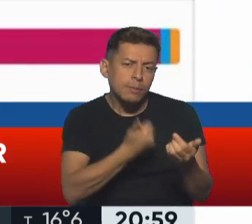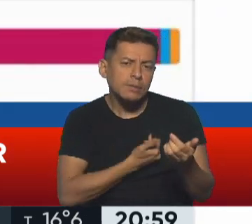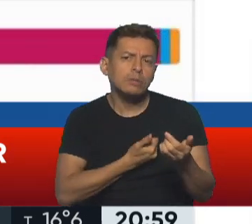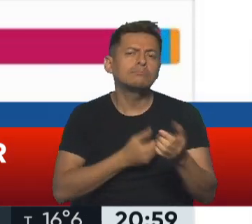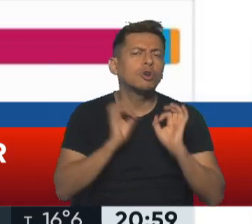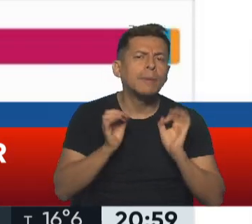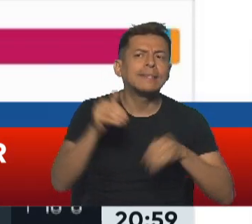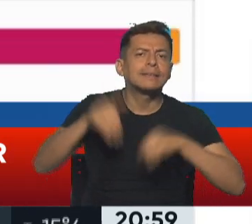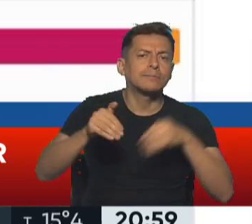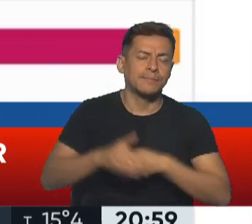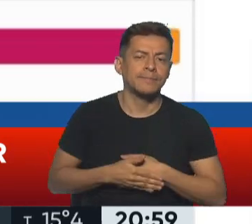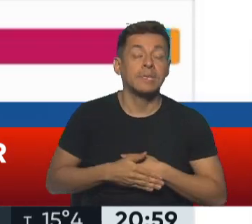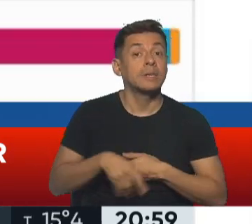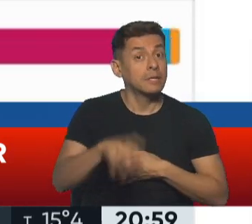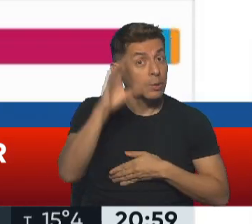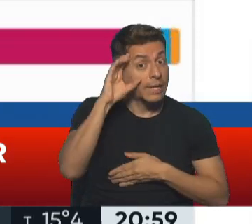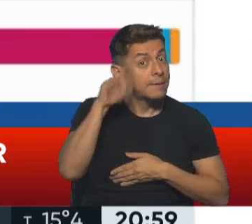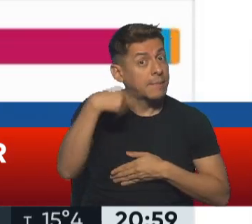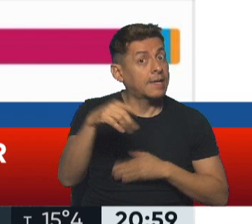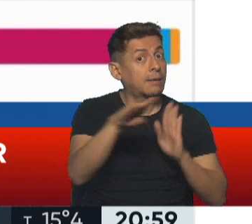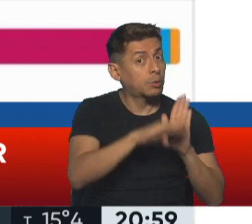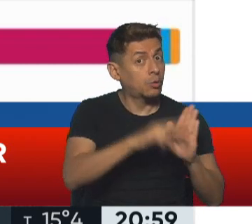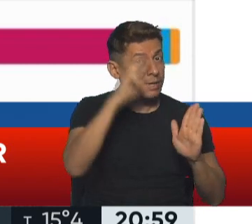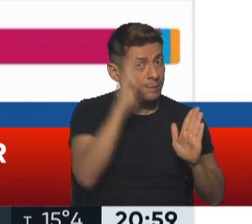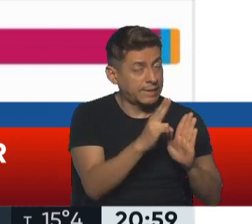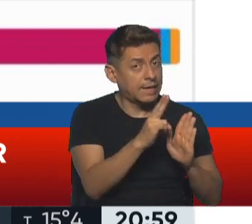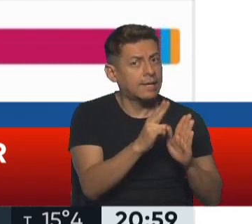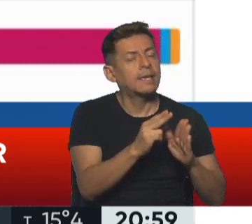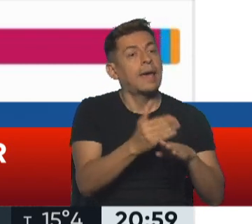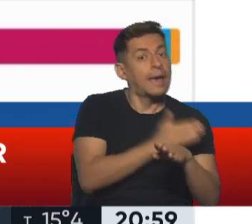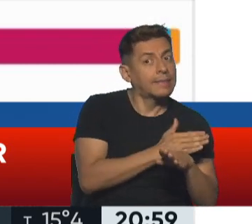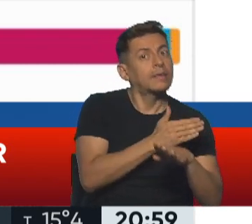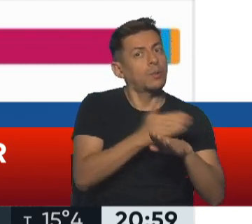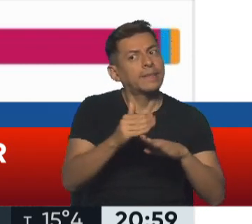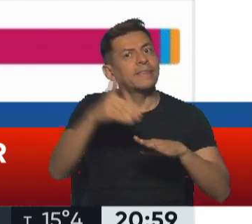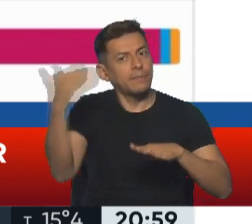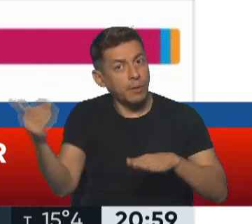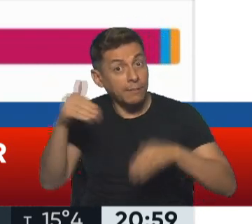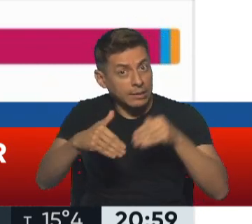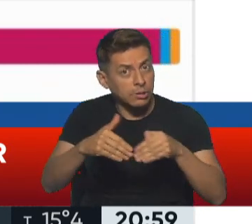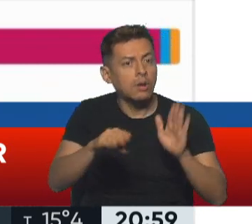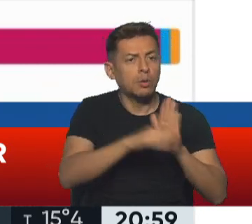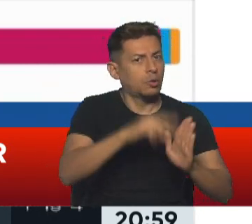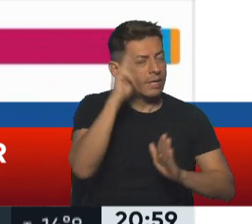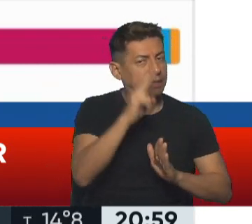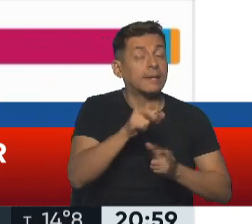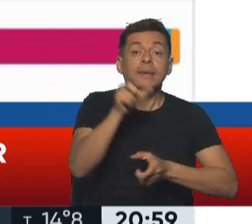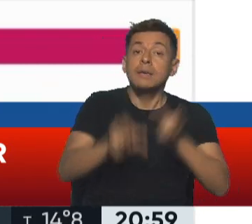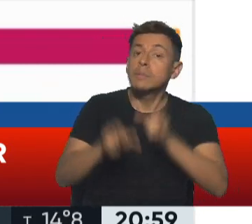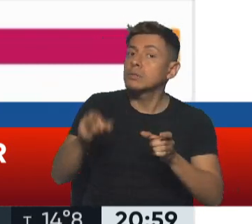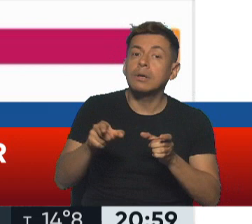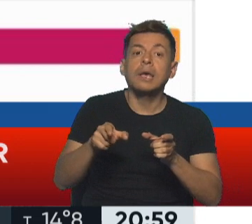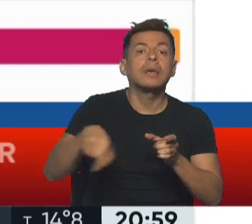saber. Recordemos mantener los protocolos mañana, durante, antes y después de la votación. Y las personas que